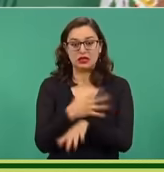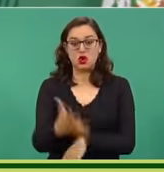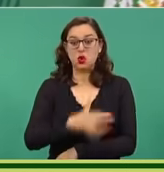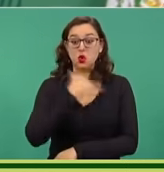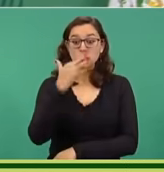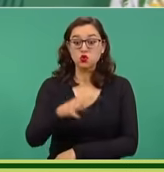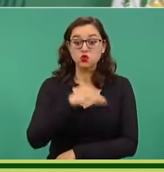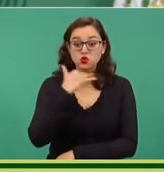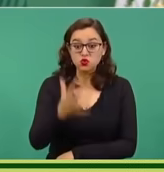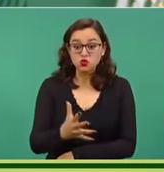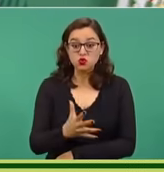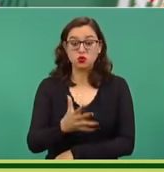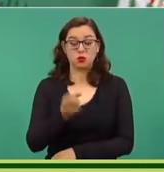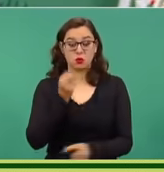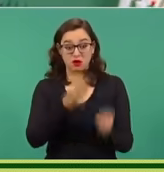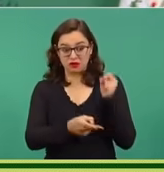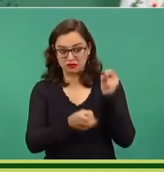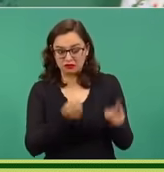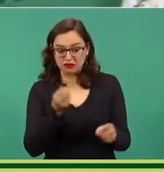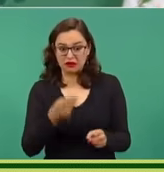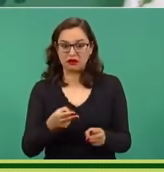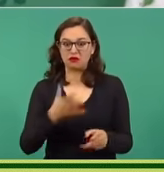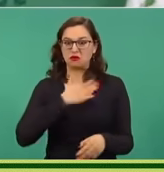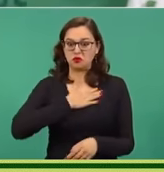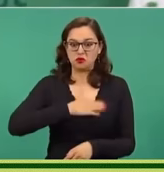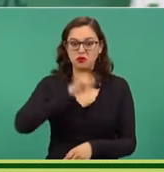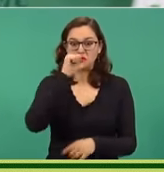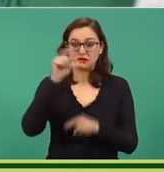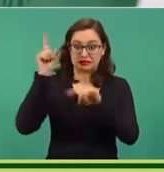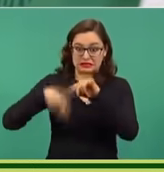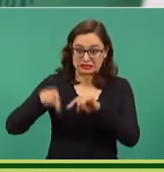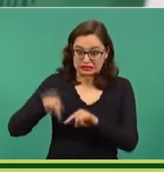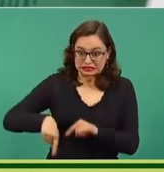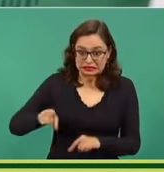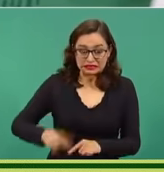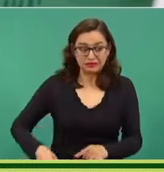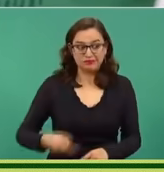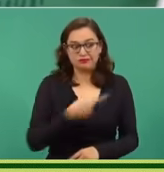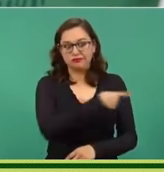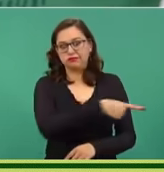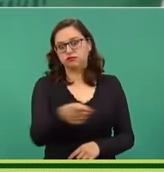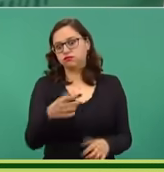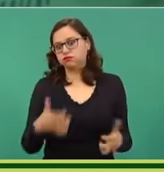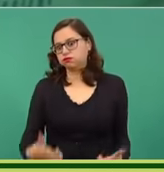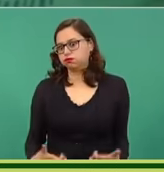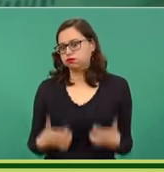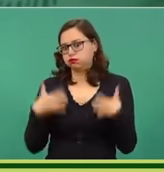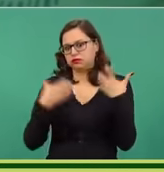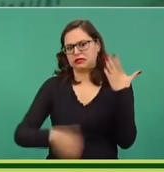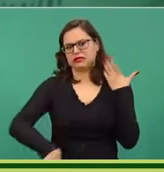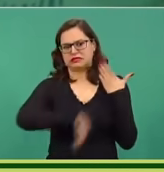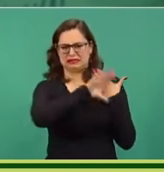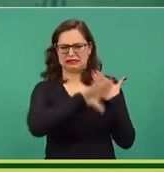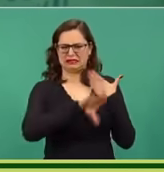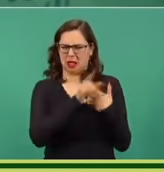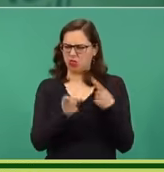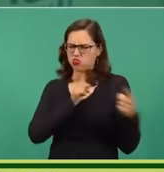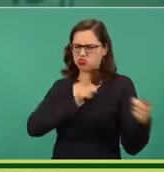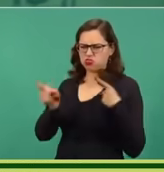de injusticias de privilegios pues lleva todo esto e insultos